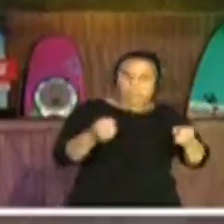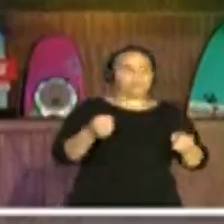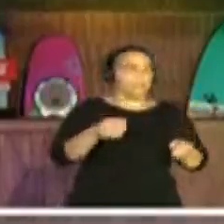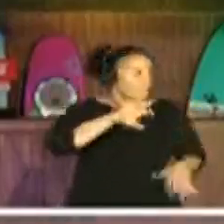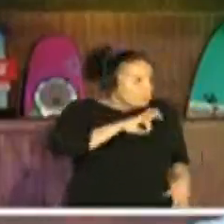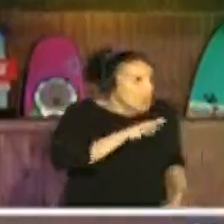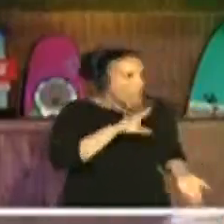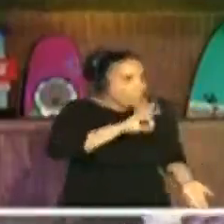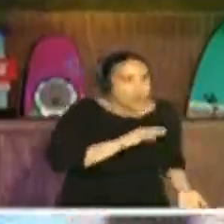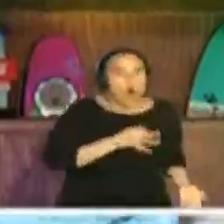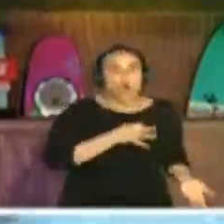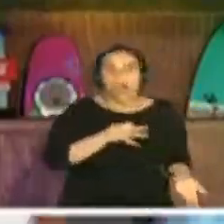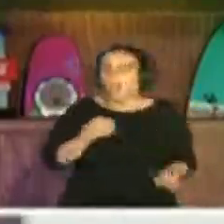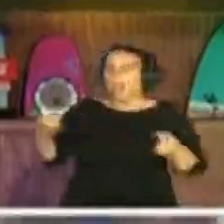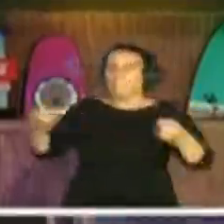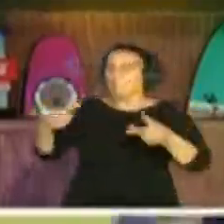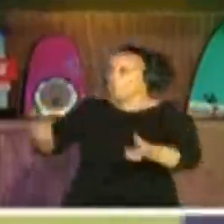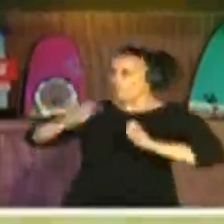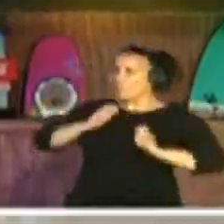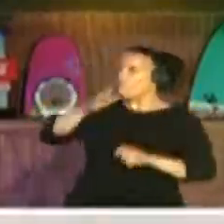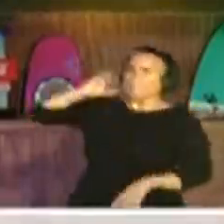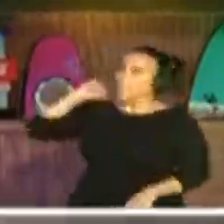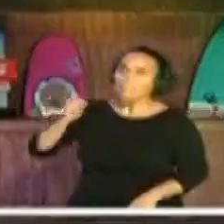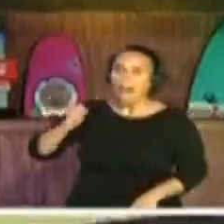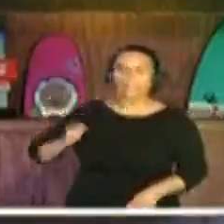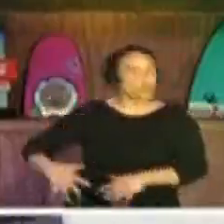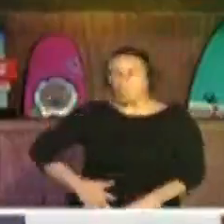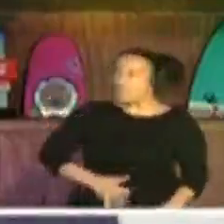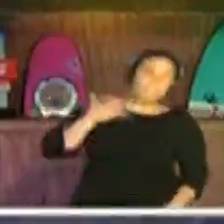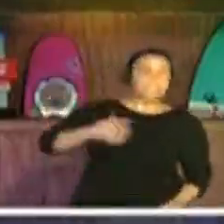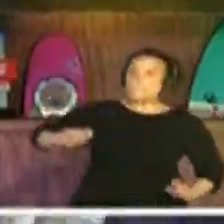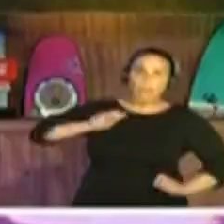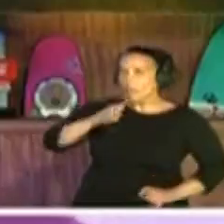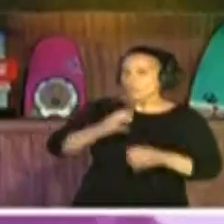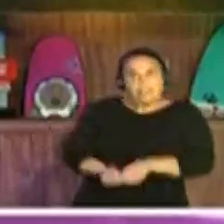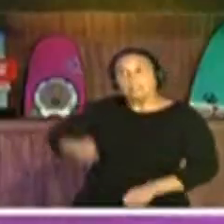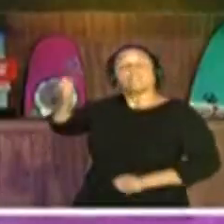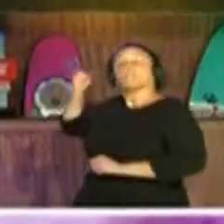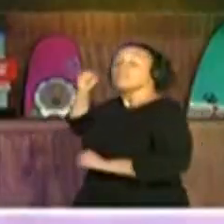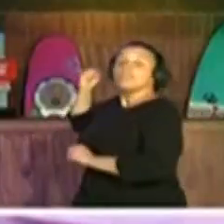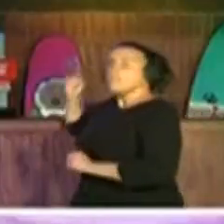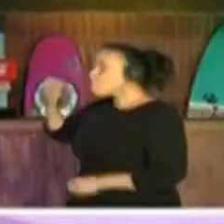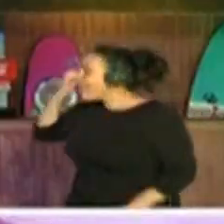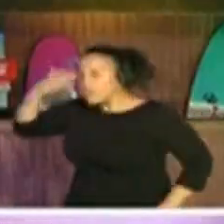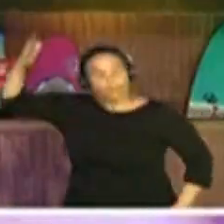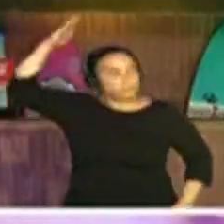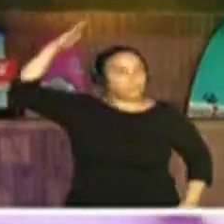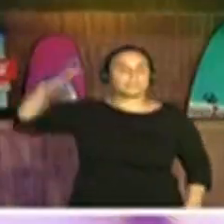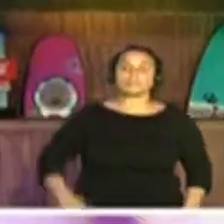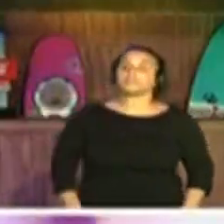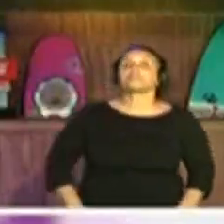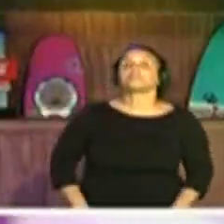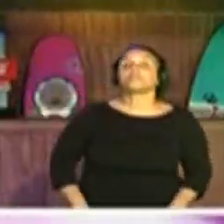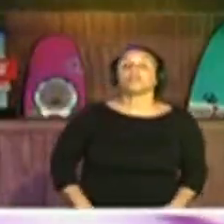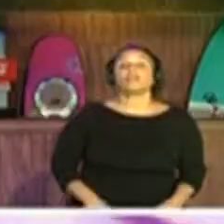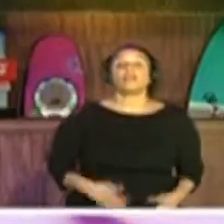Señora, señor, dame seguro porque te mato. No me hagas indignar que saco la pataca, payaso.